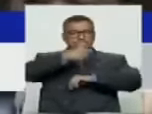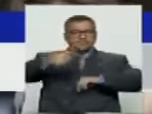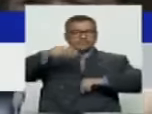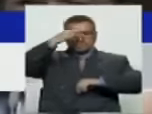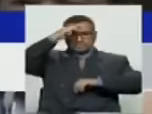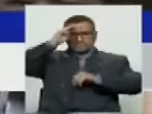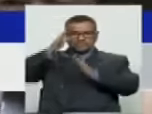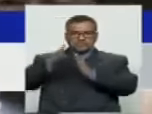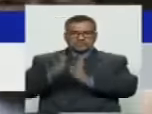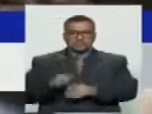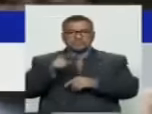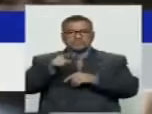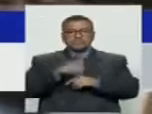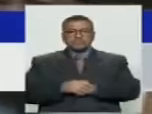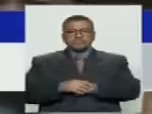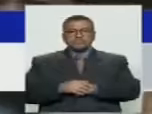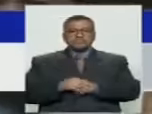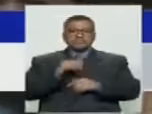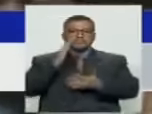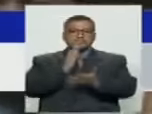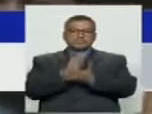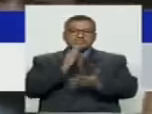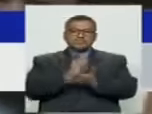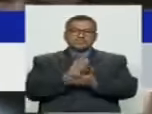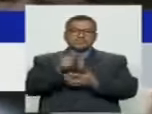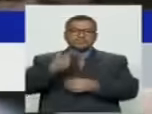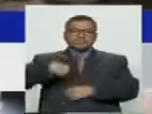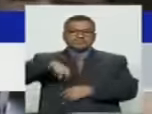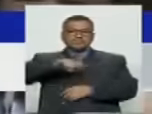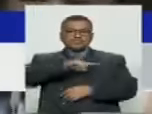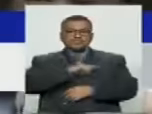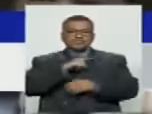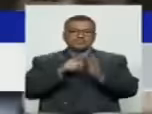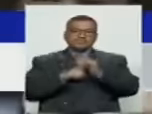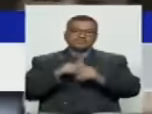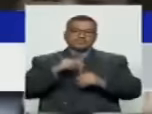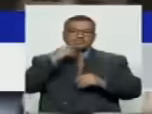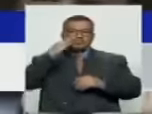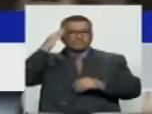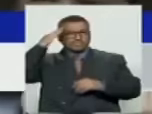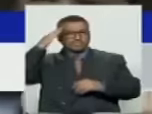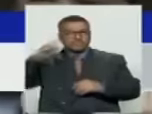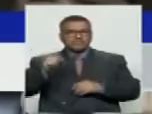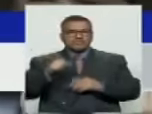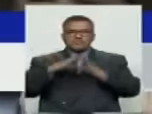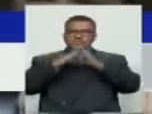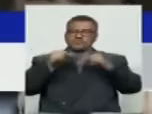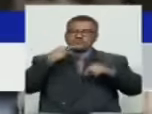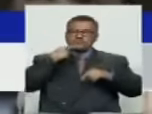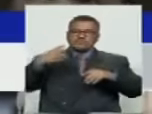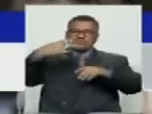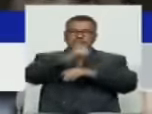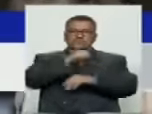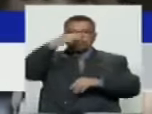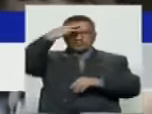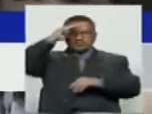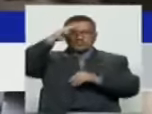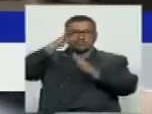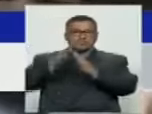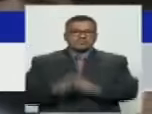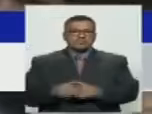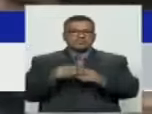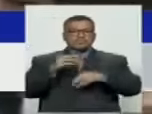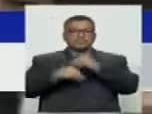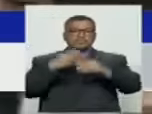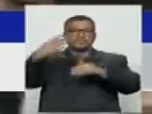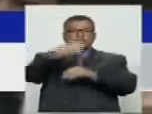cubano, es y será siempre nuestra inspiración por todo lo que logró en Cuba y por todo lo